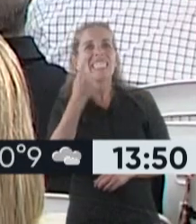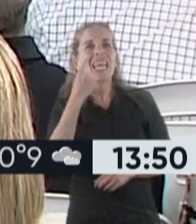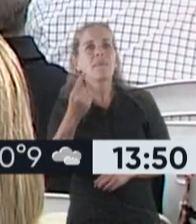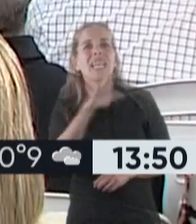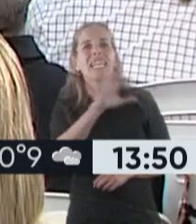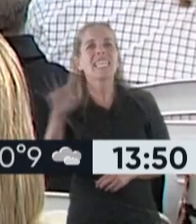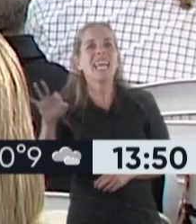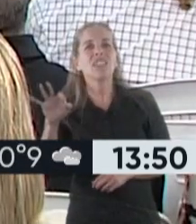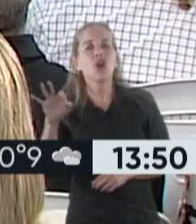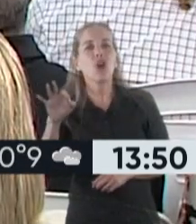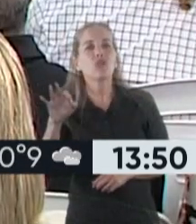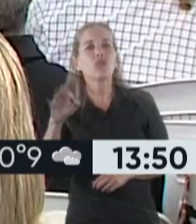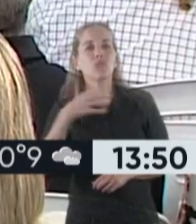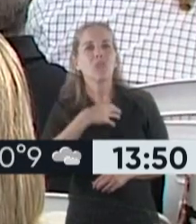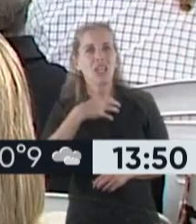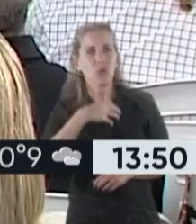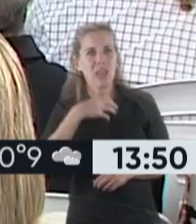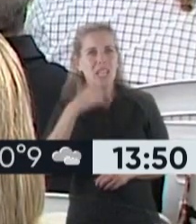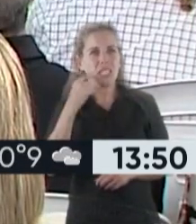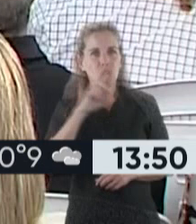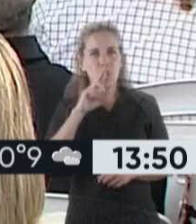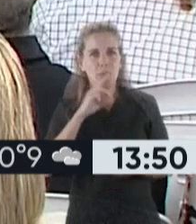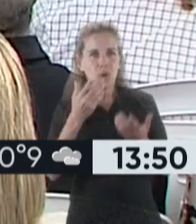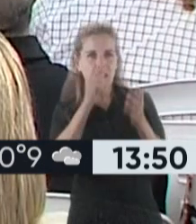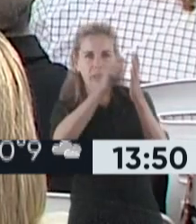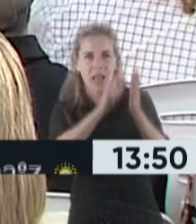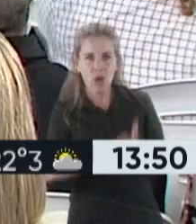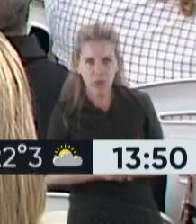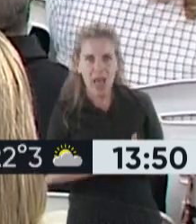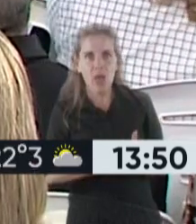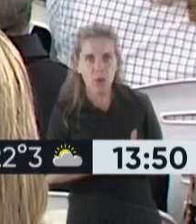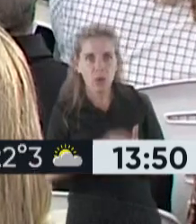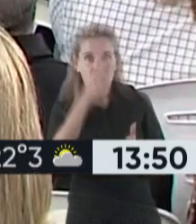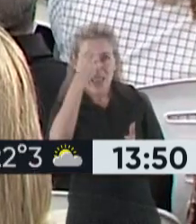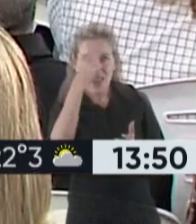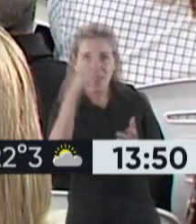estudiantes, hombres, mujeres, dedicados a la enfermería. Un número que explotó